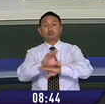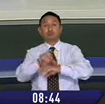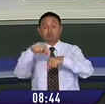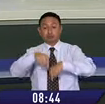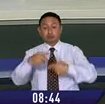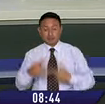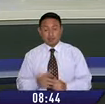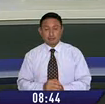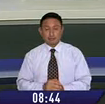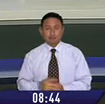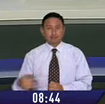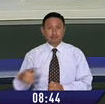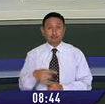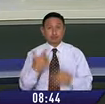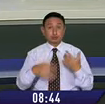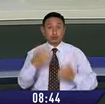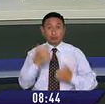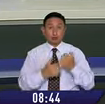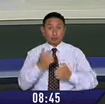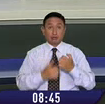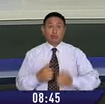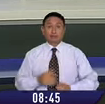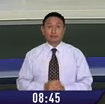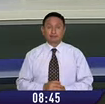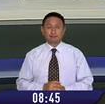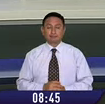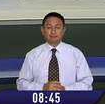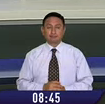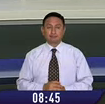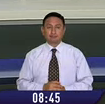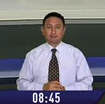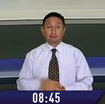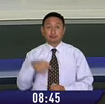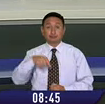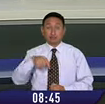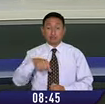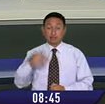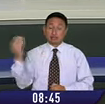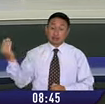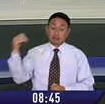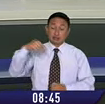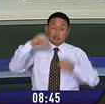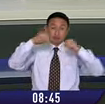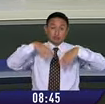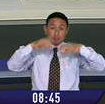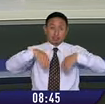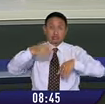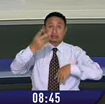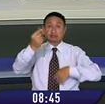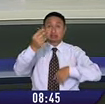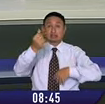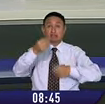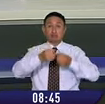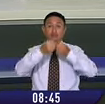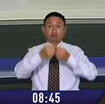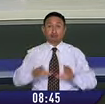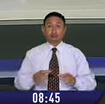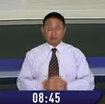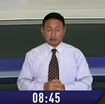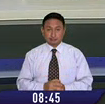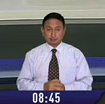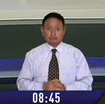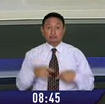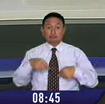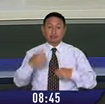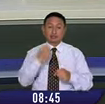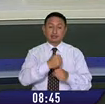para asumir las consecuencias y saben que vienen pérdidas económicas, que eso es lo que más les complica. Con ello,